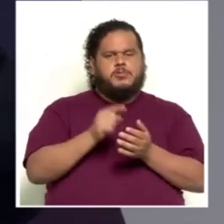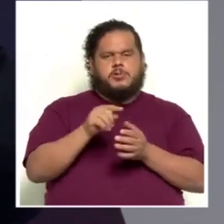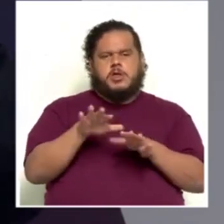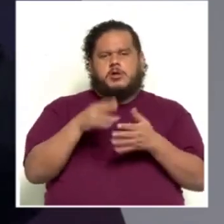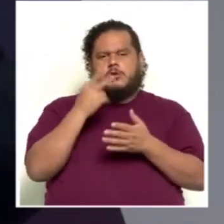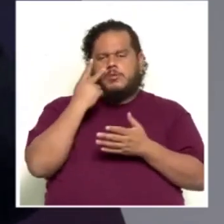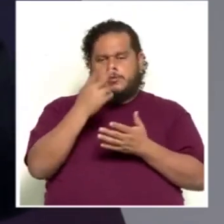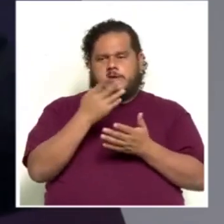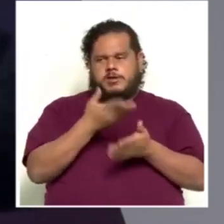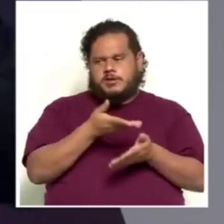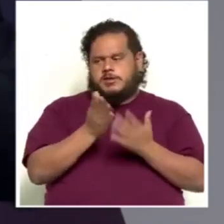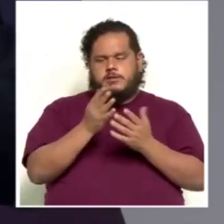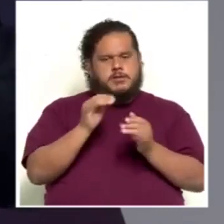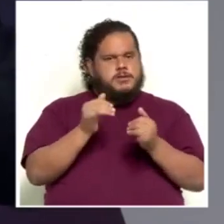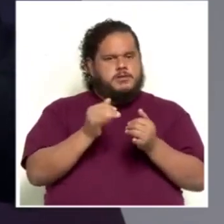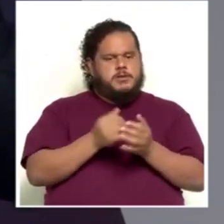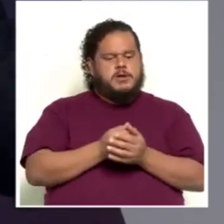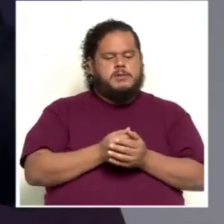jugar